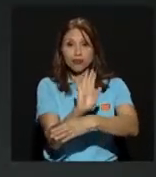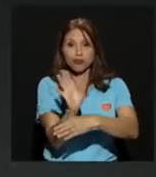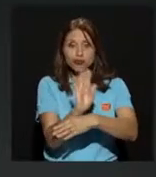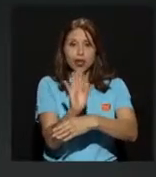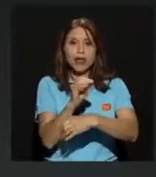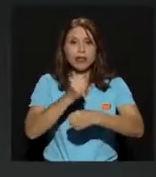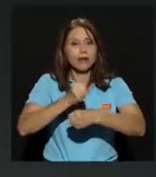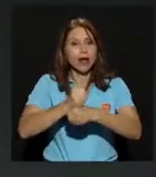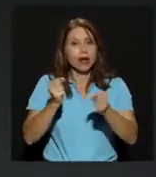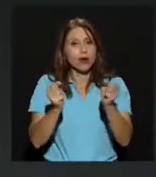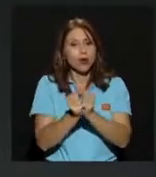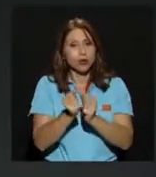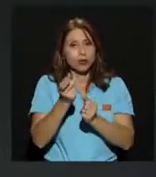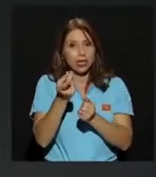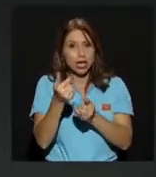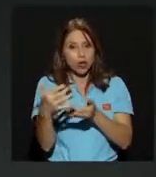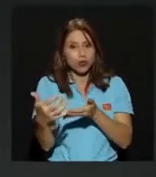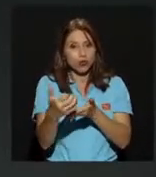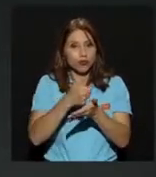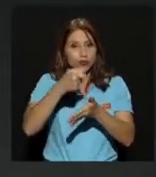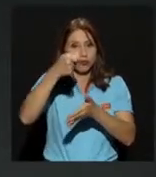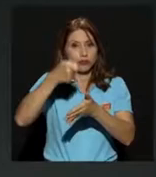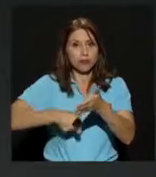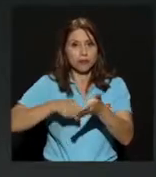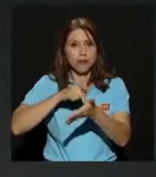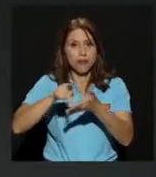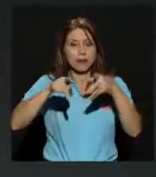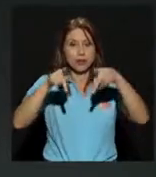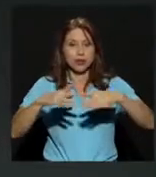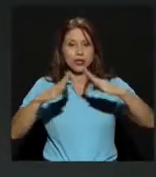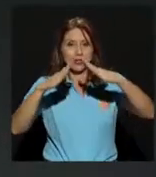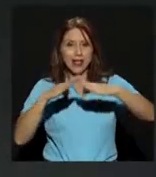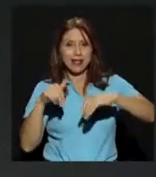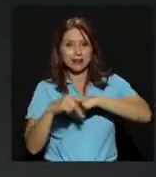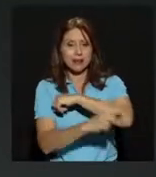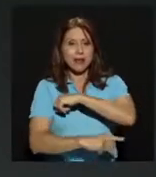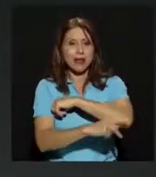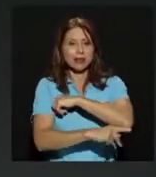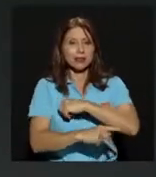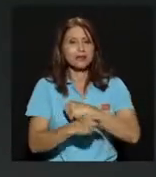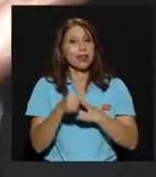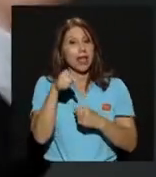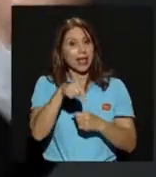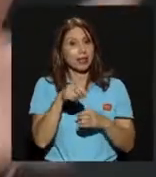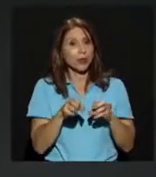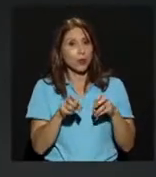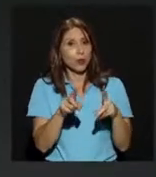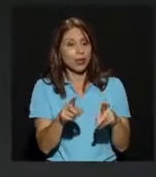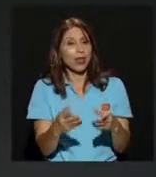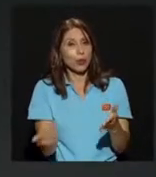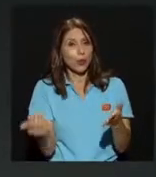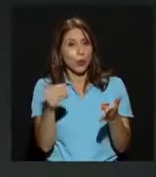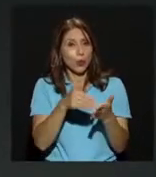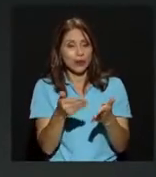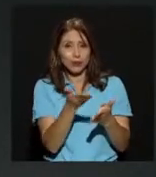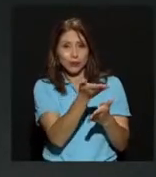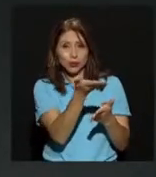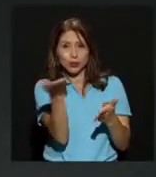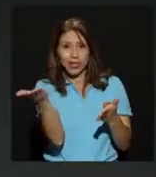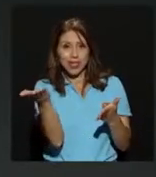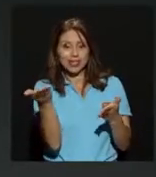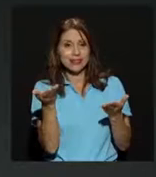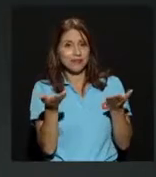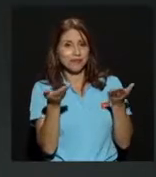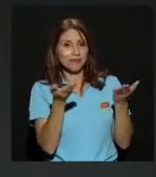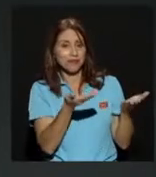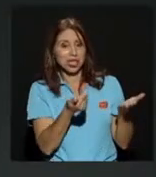tributan los habitantes de este país y en esta ocasión volvemos a tener y ustedes amigas y amigos